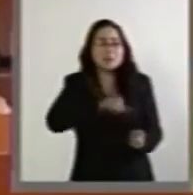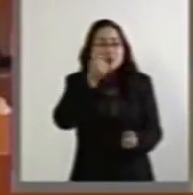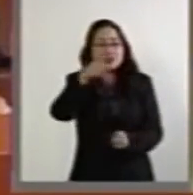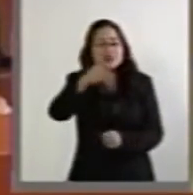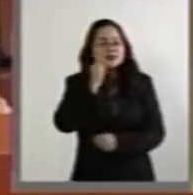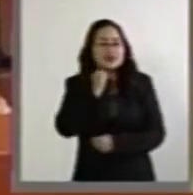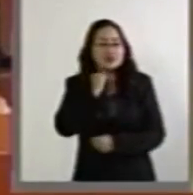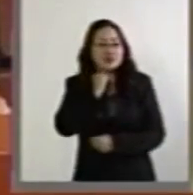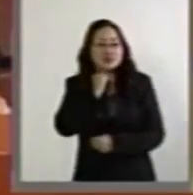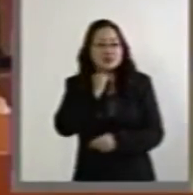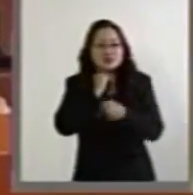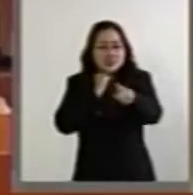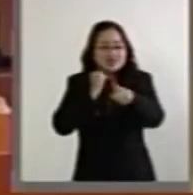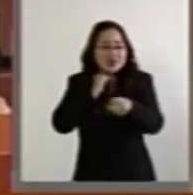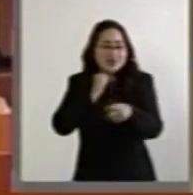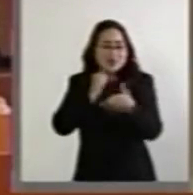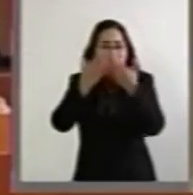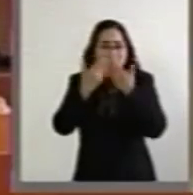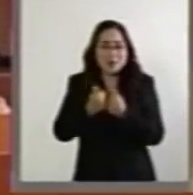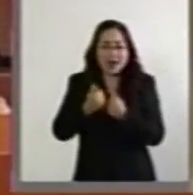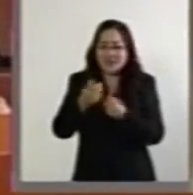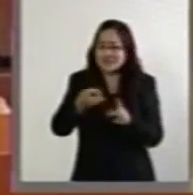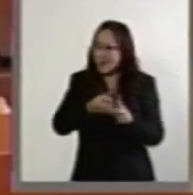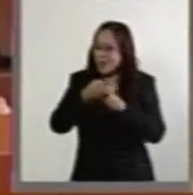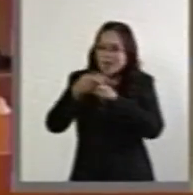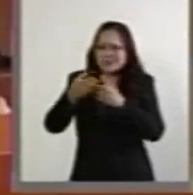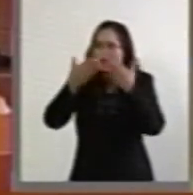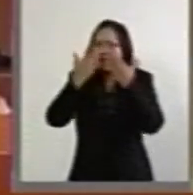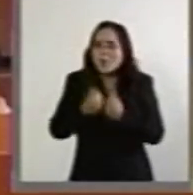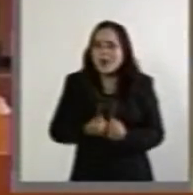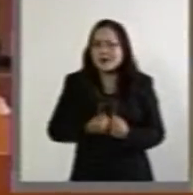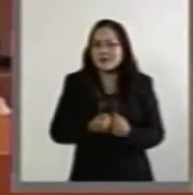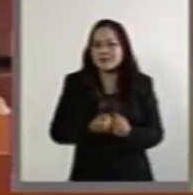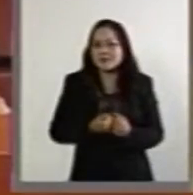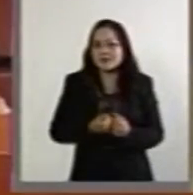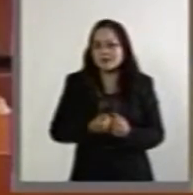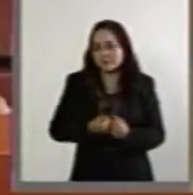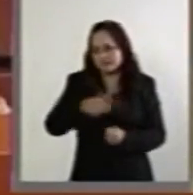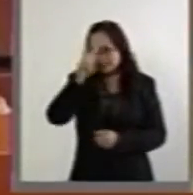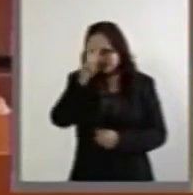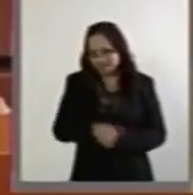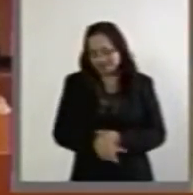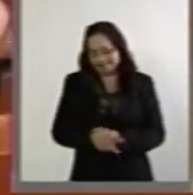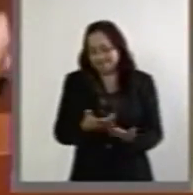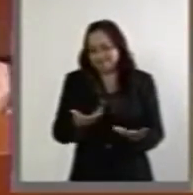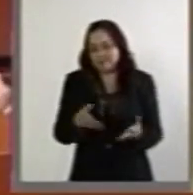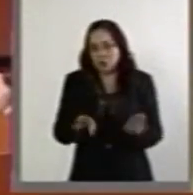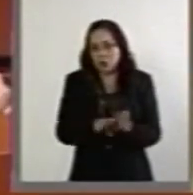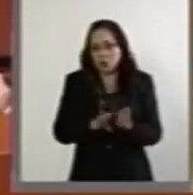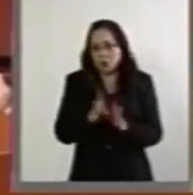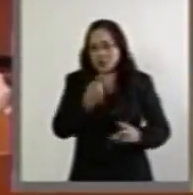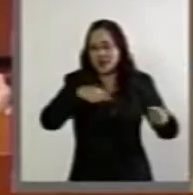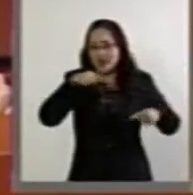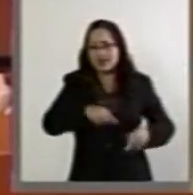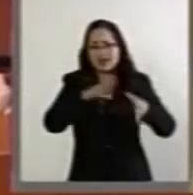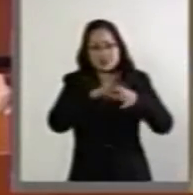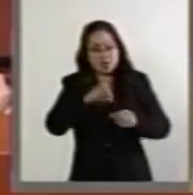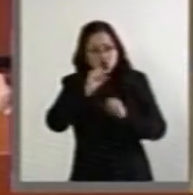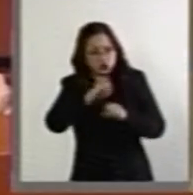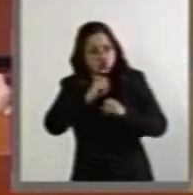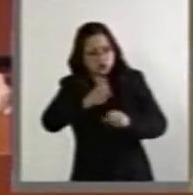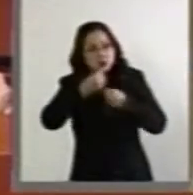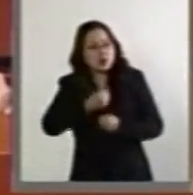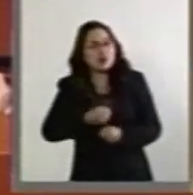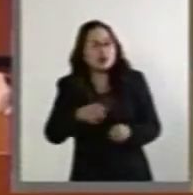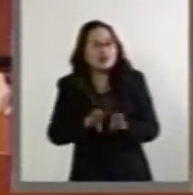senador. No había ningún secuestro. Me parece increíble que venga a sostener esto aquí.